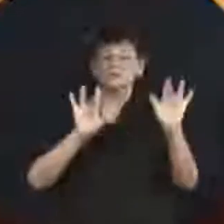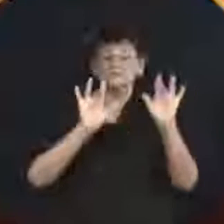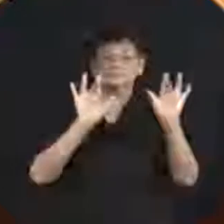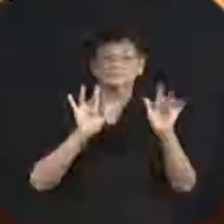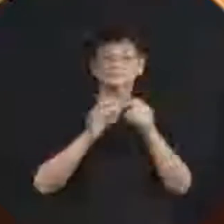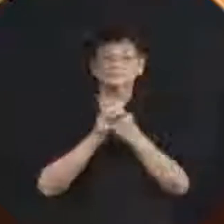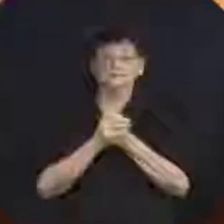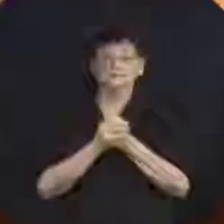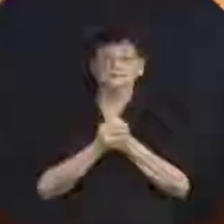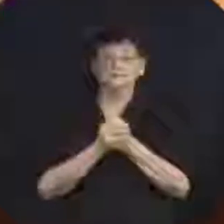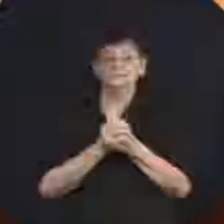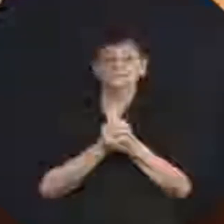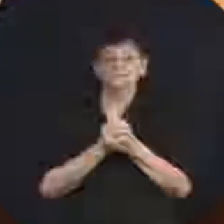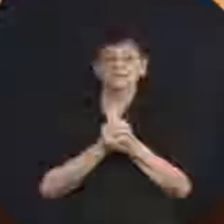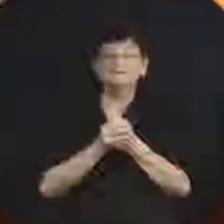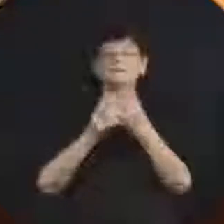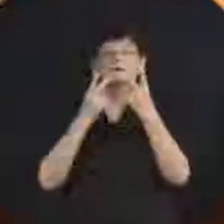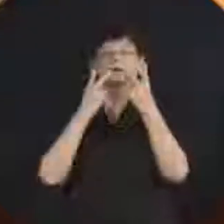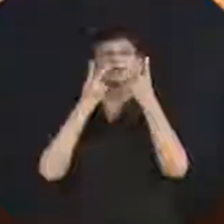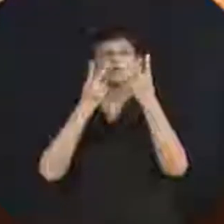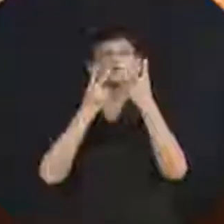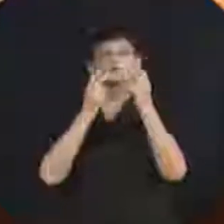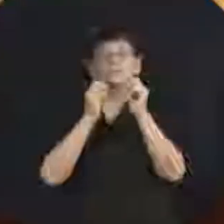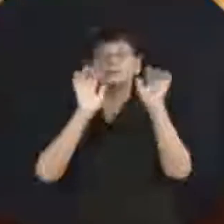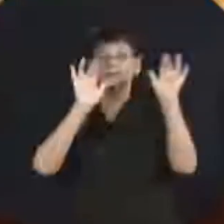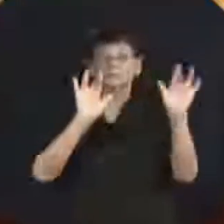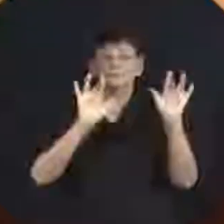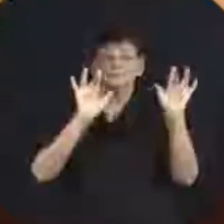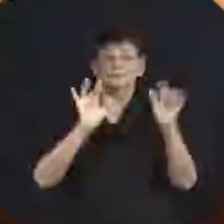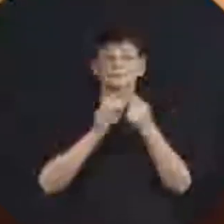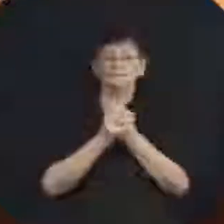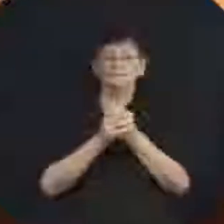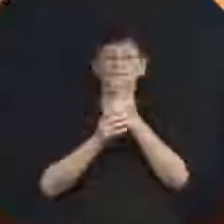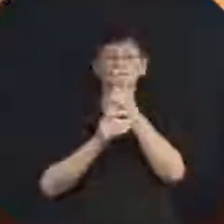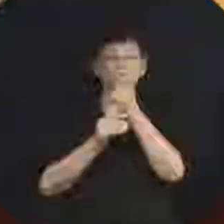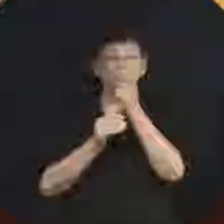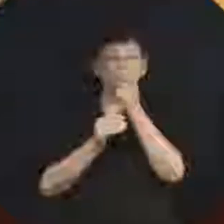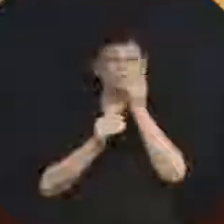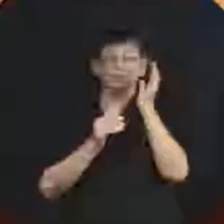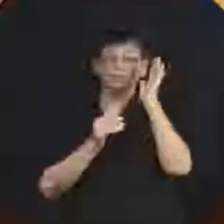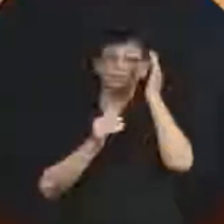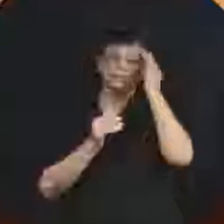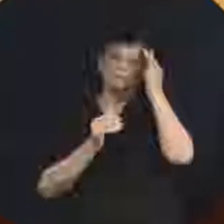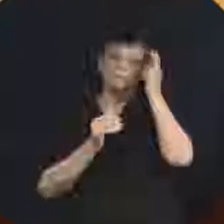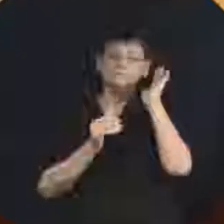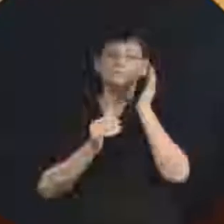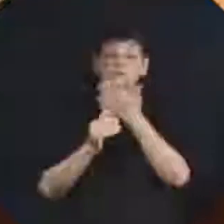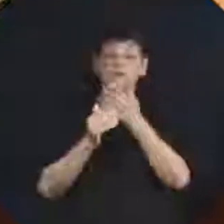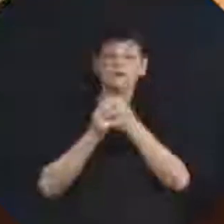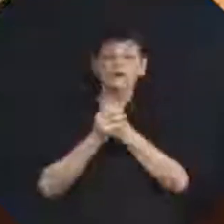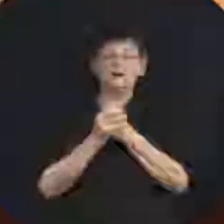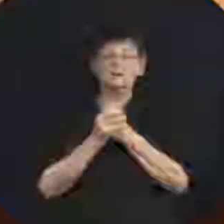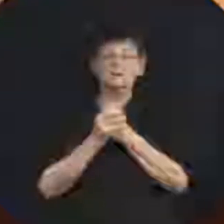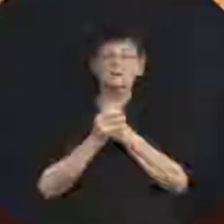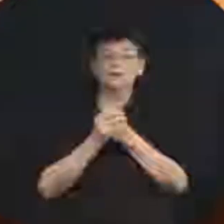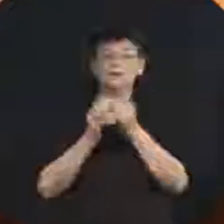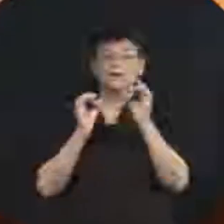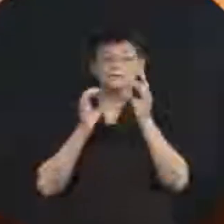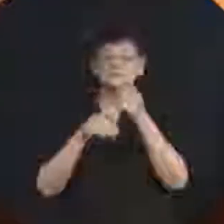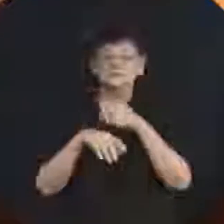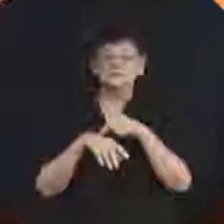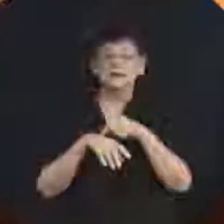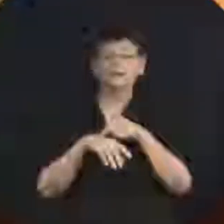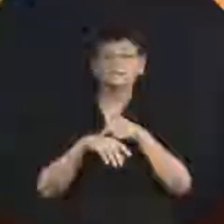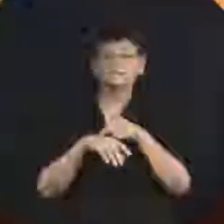misericordia, mira con piedad a quienes reconocemos nuestras miserias